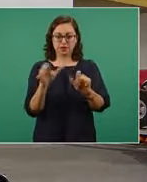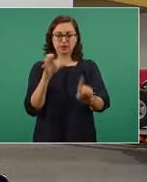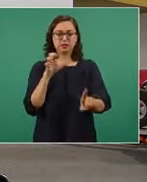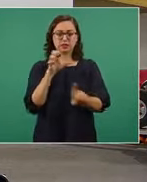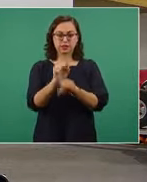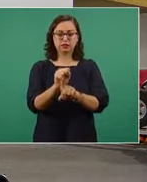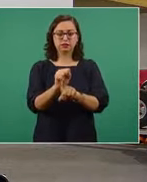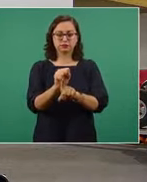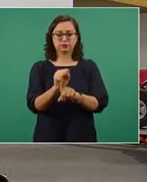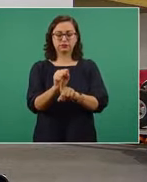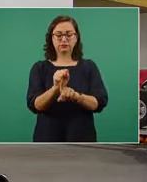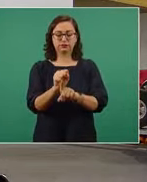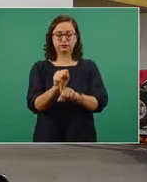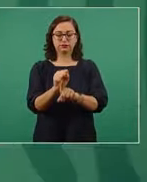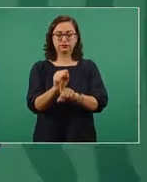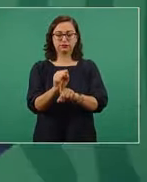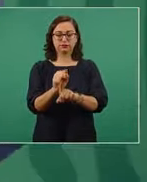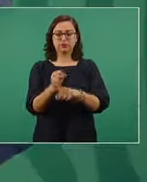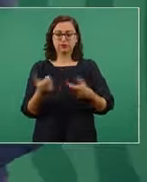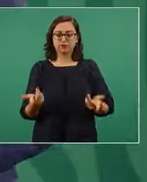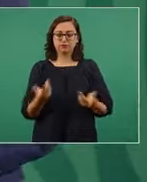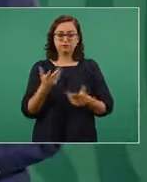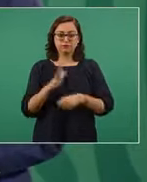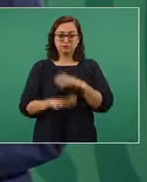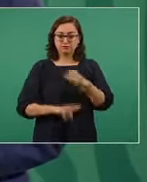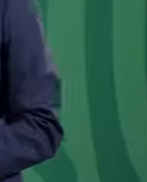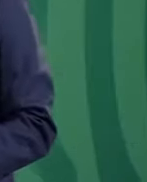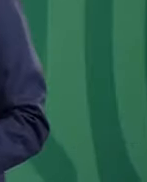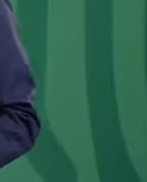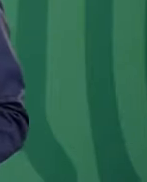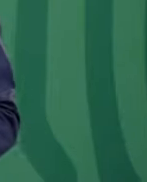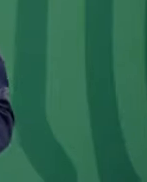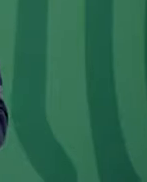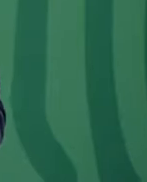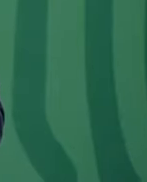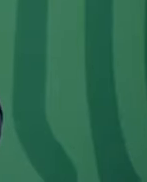y evitar el maltrato a los animales.